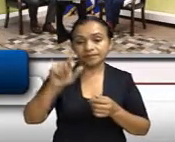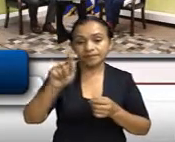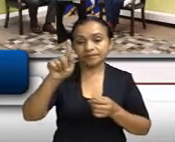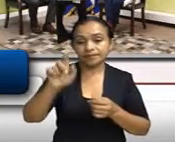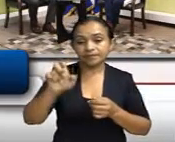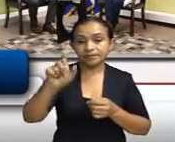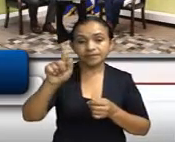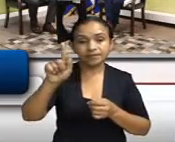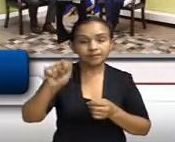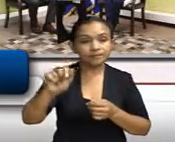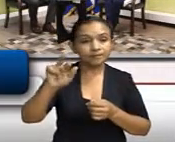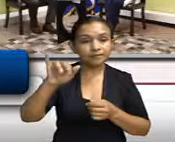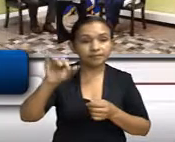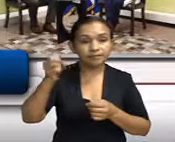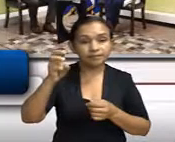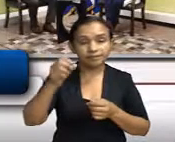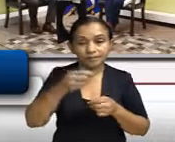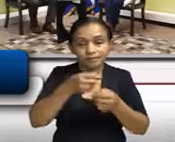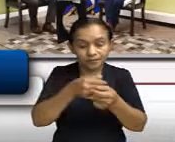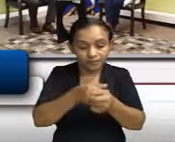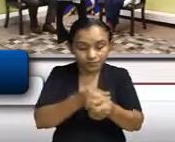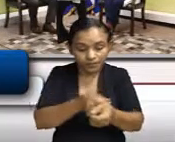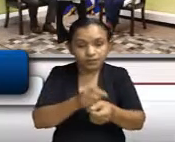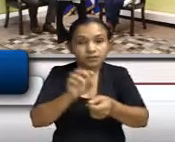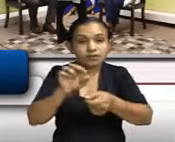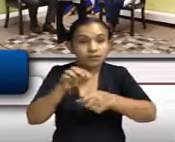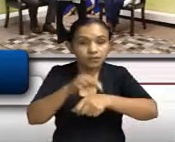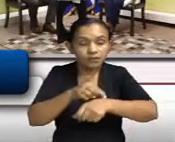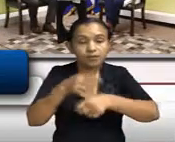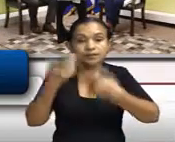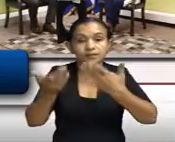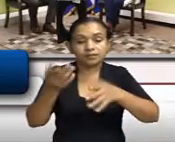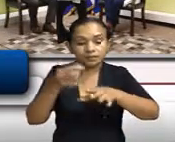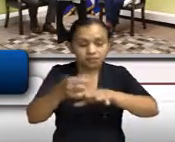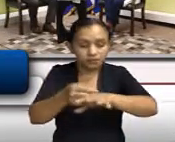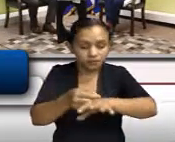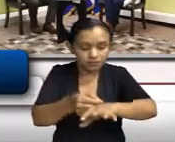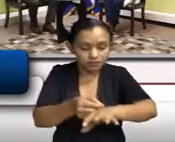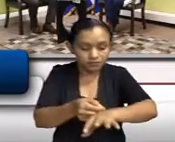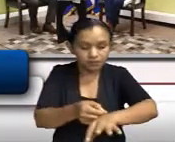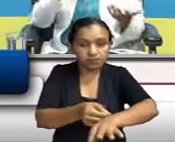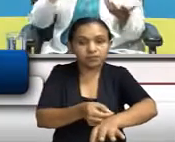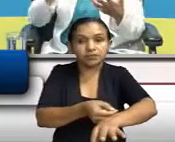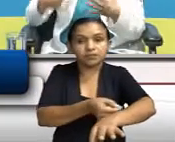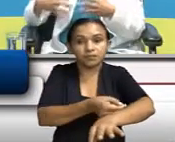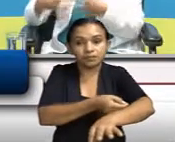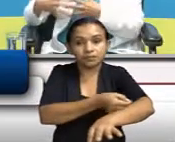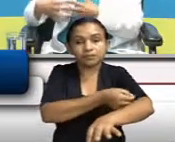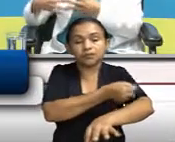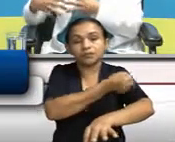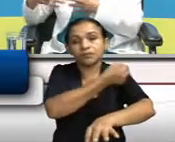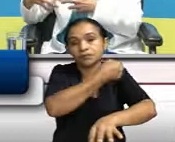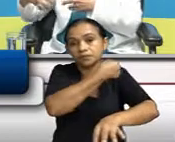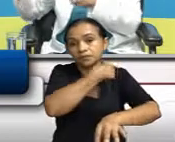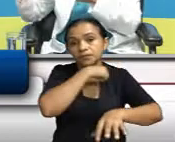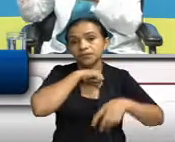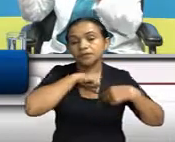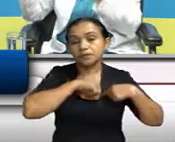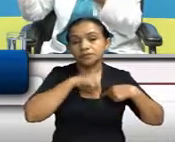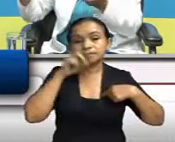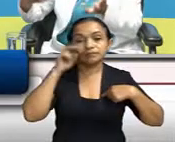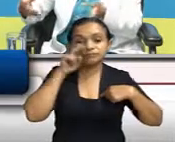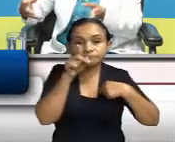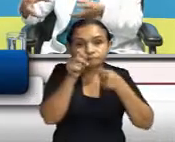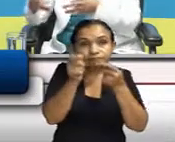la canalización radial o femoral de las arterias, para llegar por un catéter a ver las arterias del corazón a través